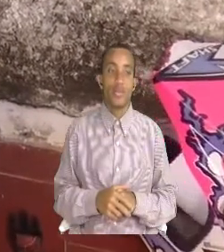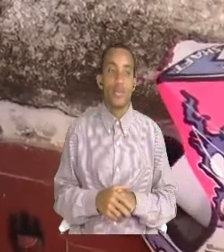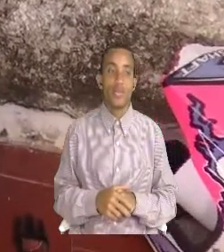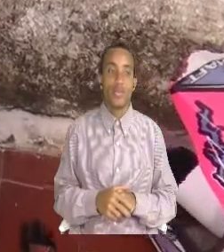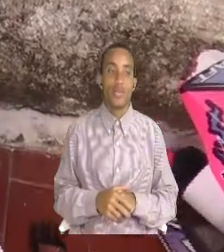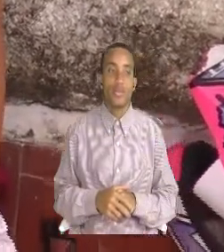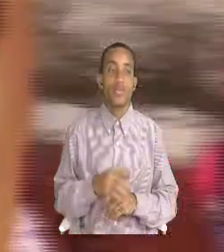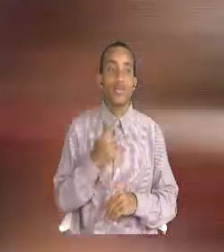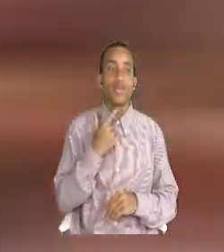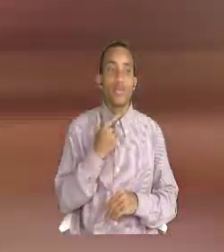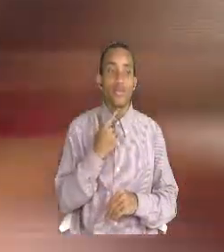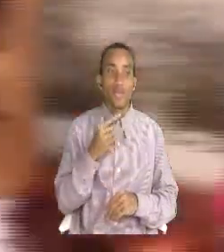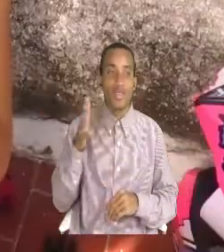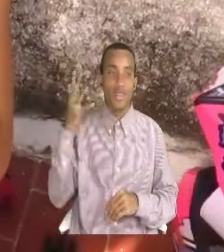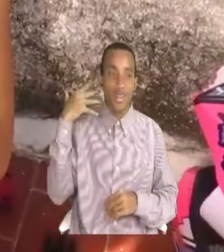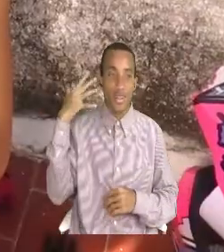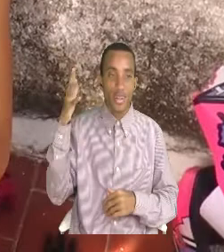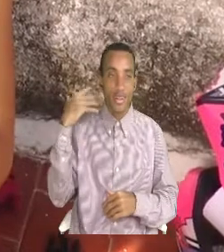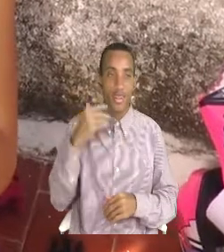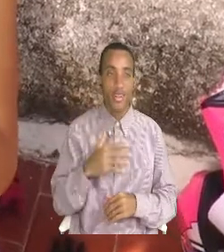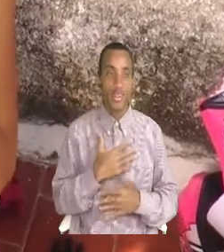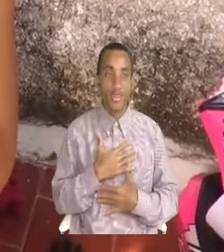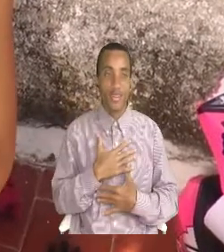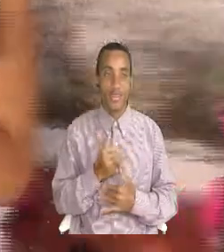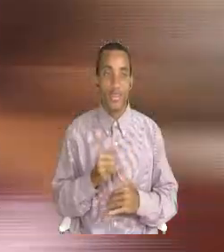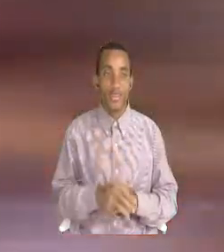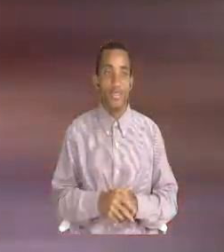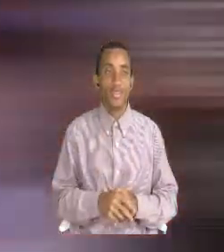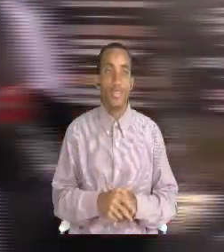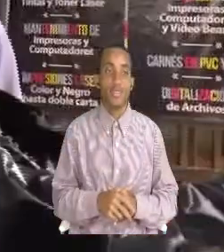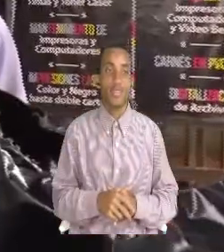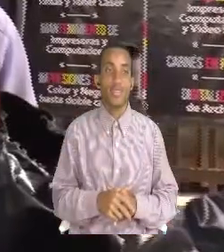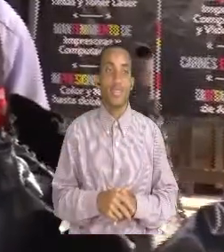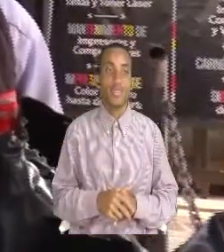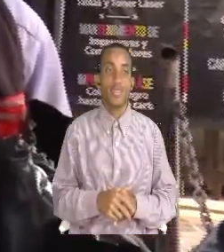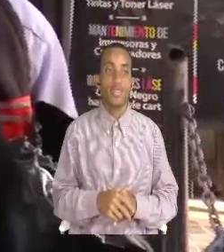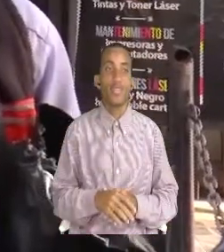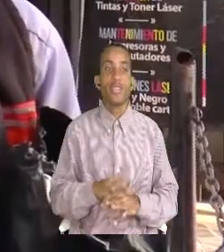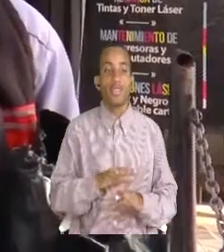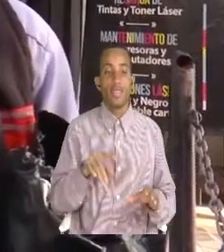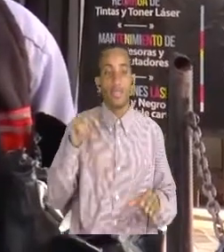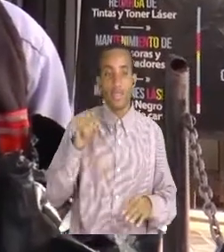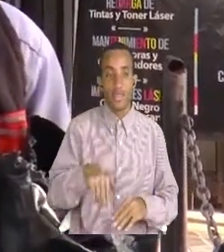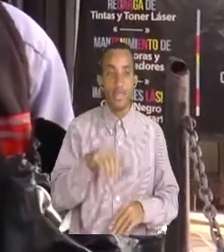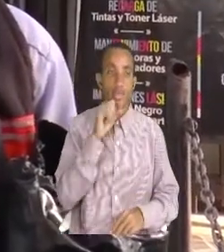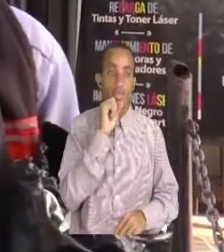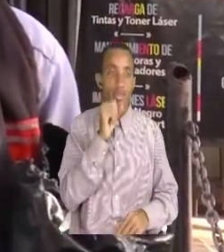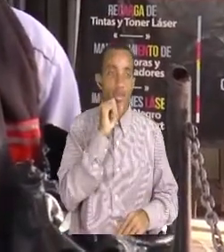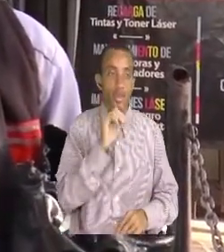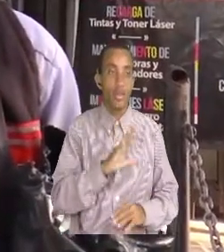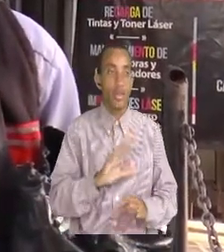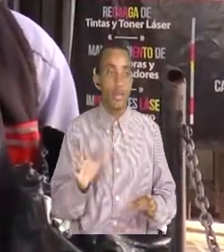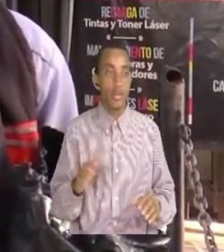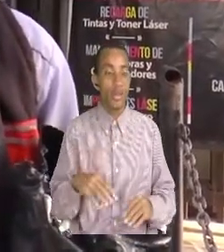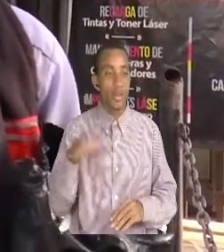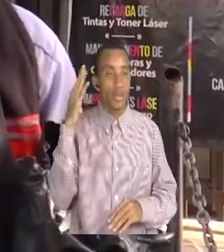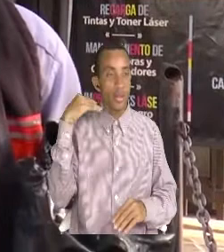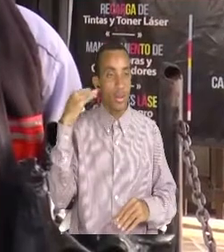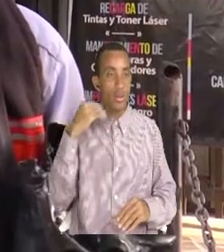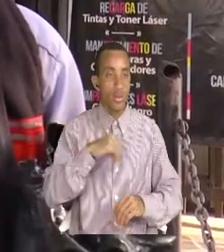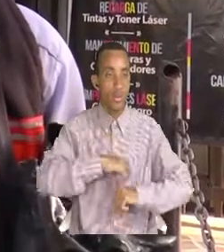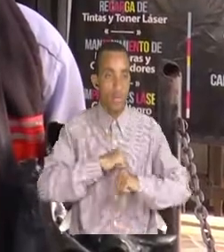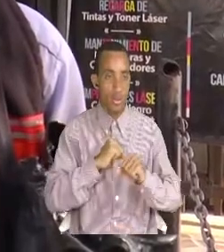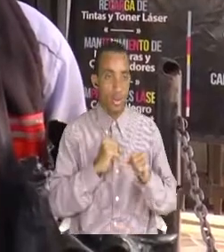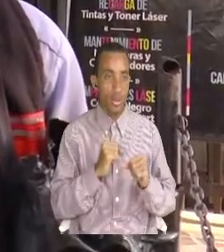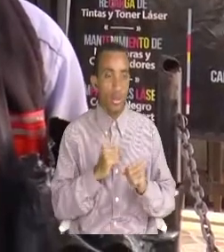Que me gusta la calor. Feliz cumpleaños, Barranca Bermeja. Afortunadamente en Barranca he conseguido que nunca había conseguido ir de Bogotá